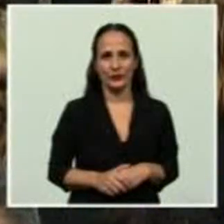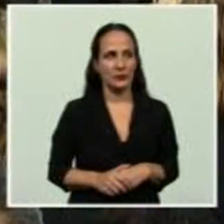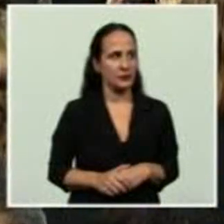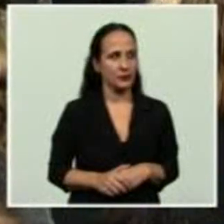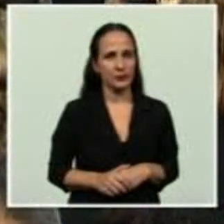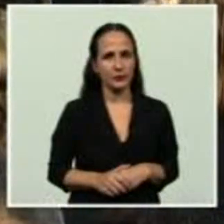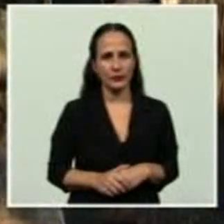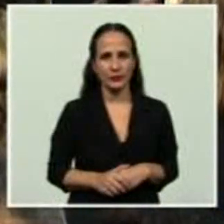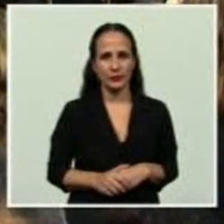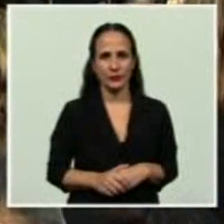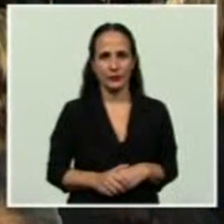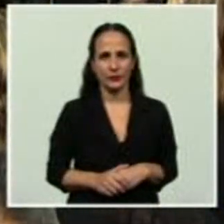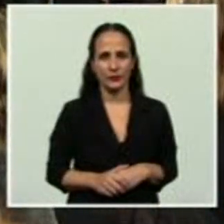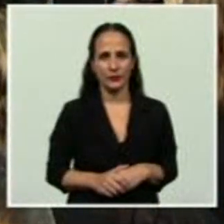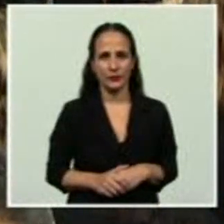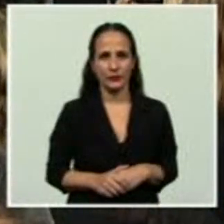de